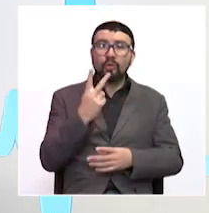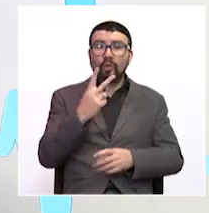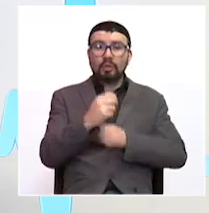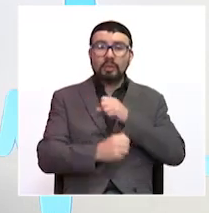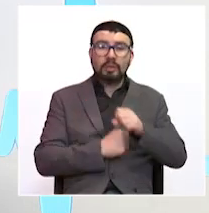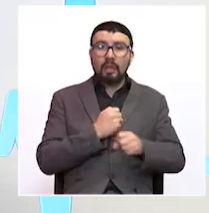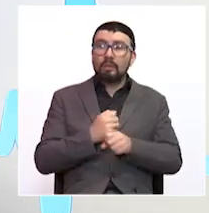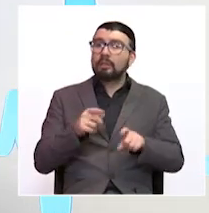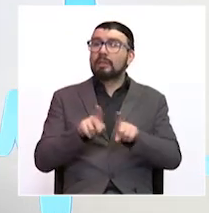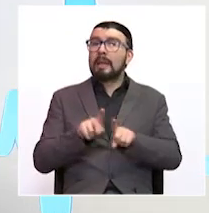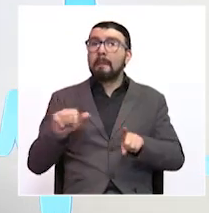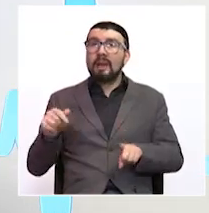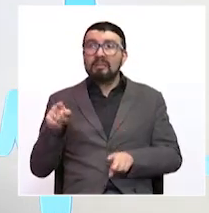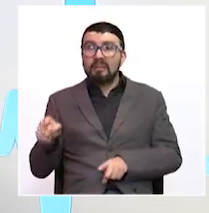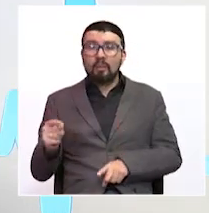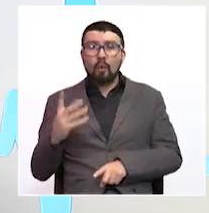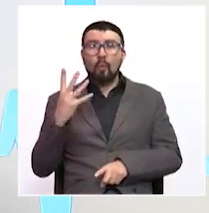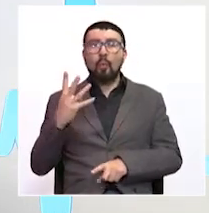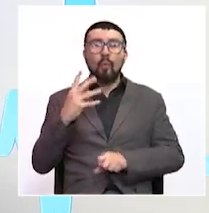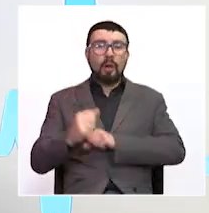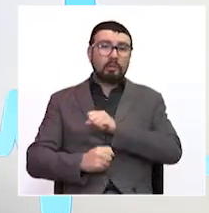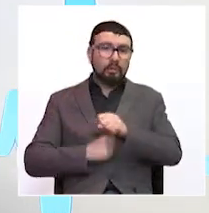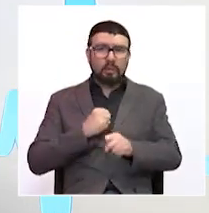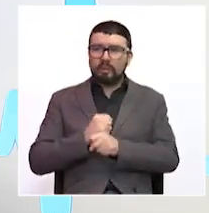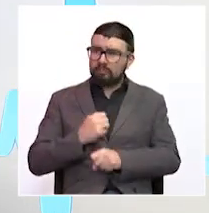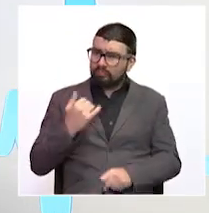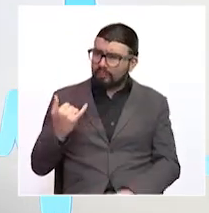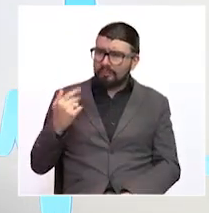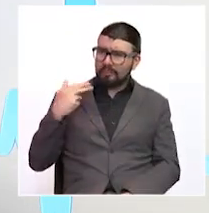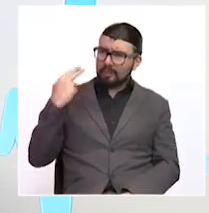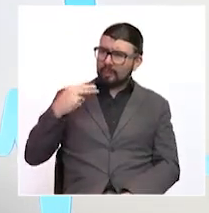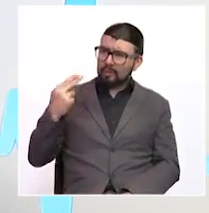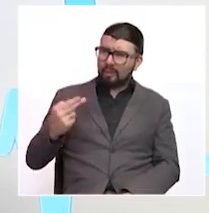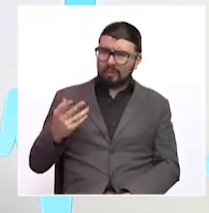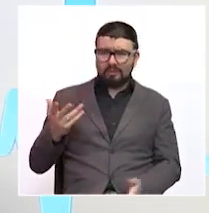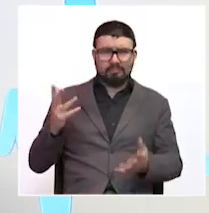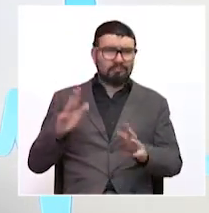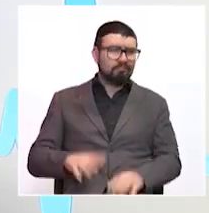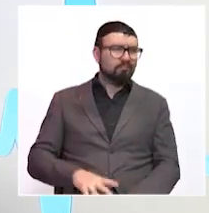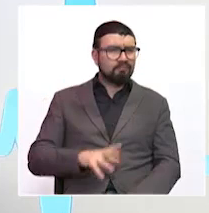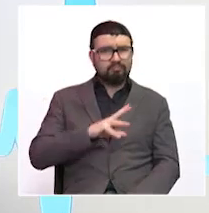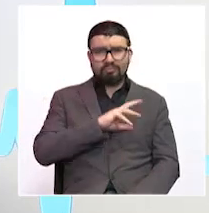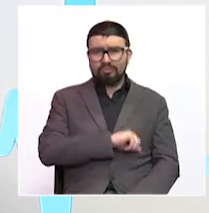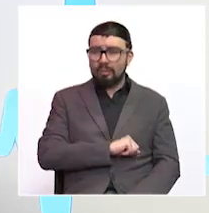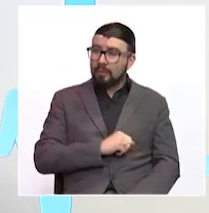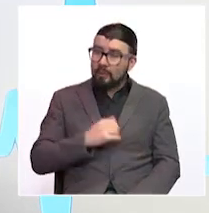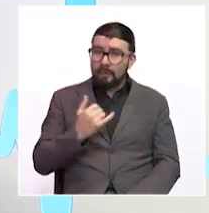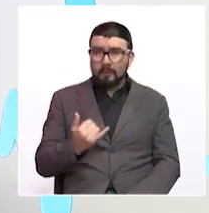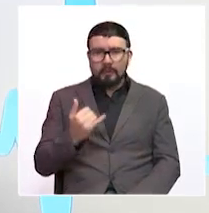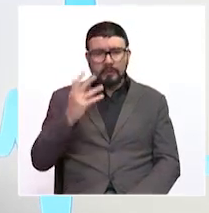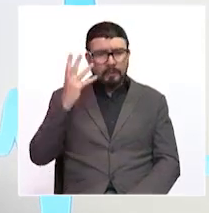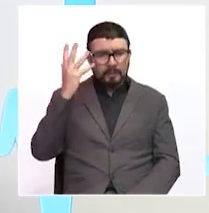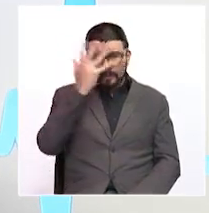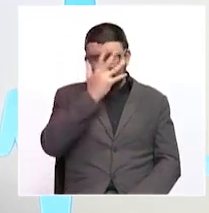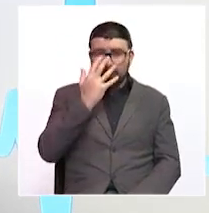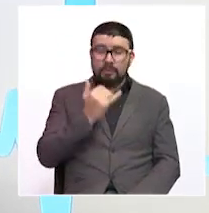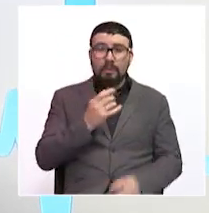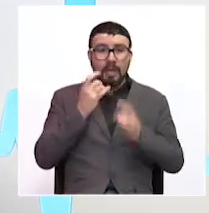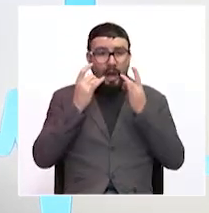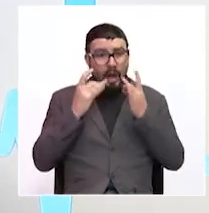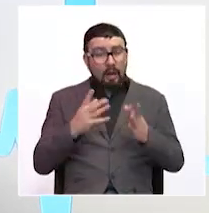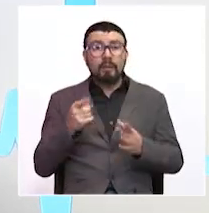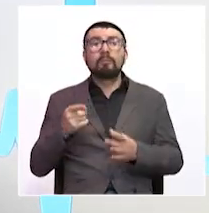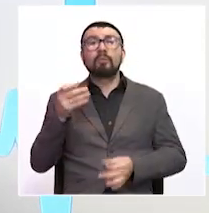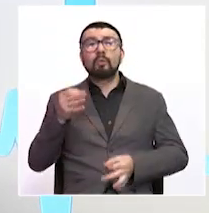hermana cuatro años con una historia lamentable que dejó una vergüenza judicial